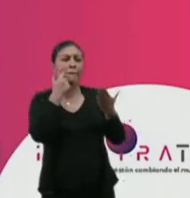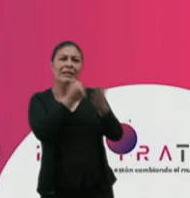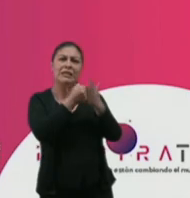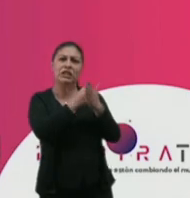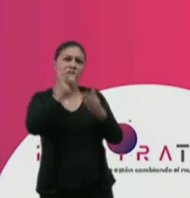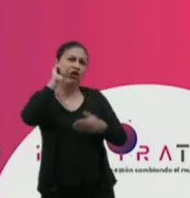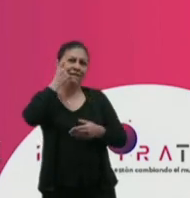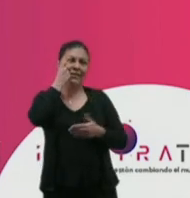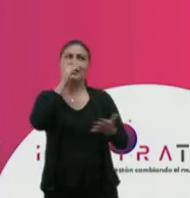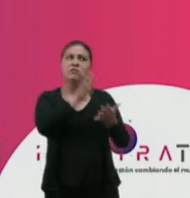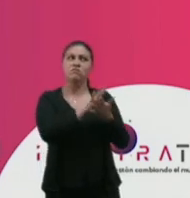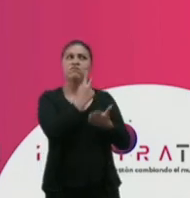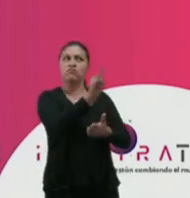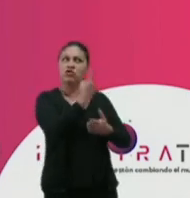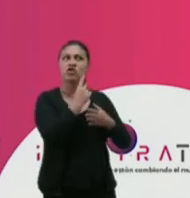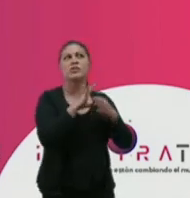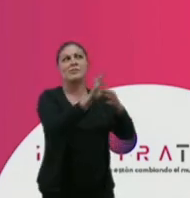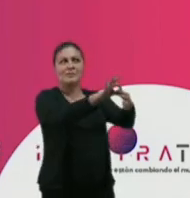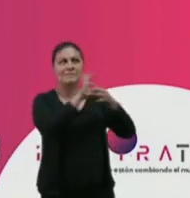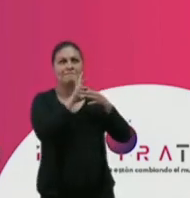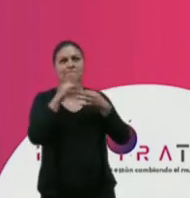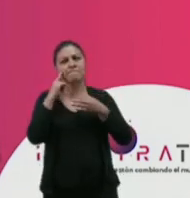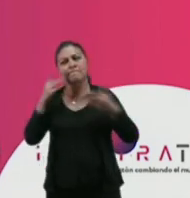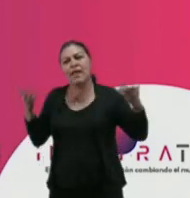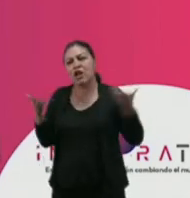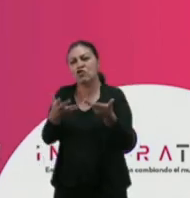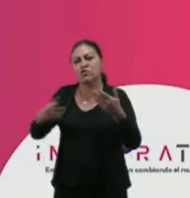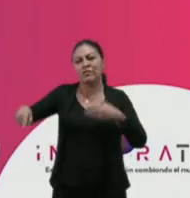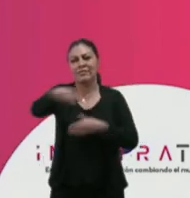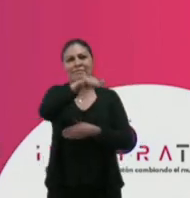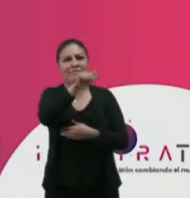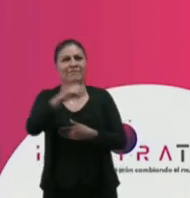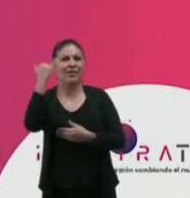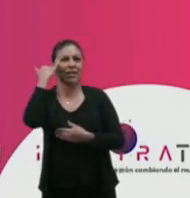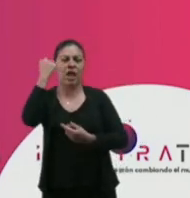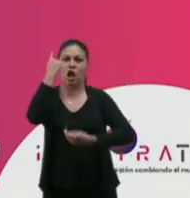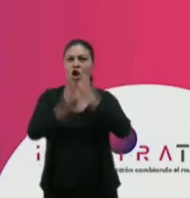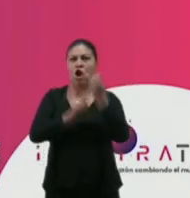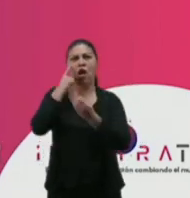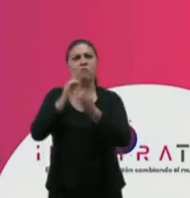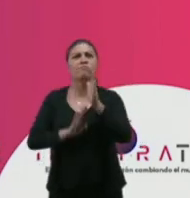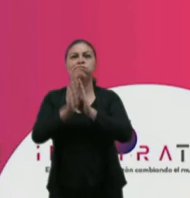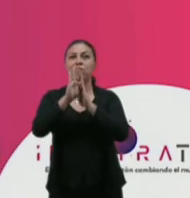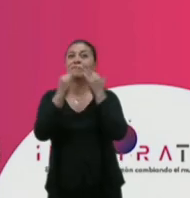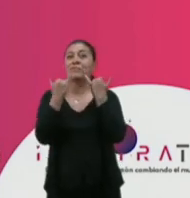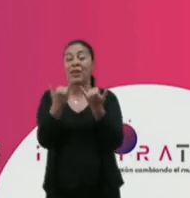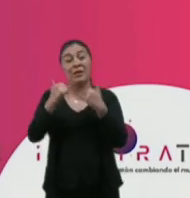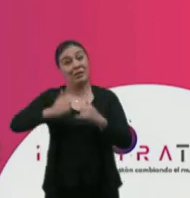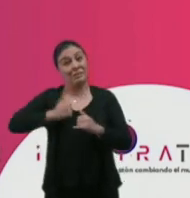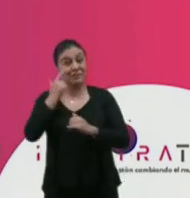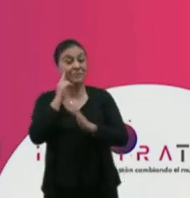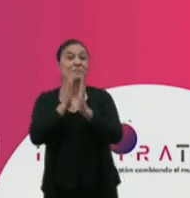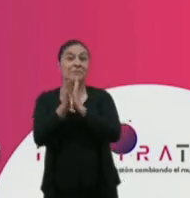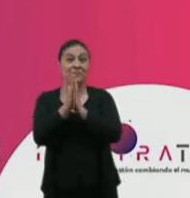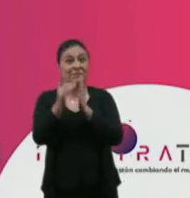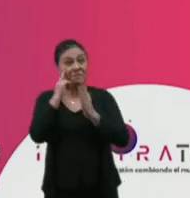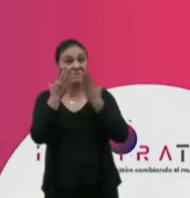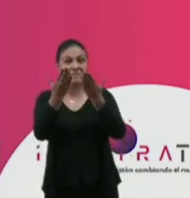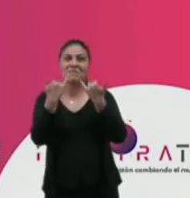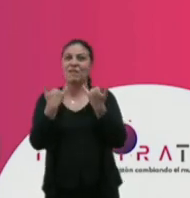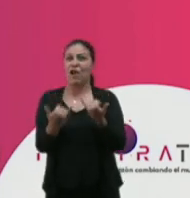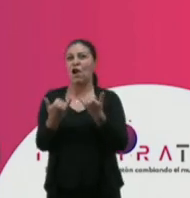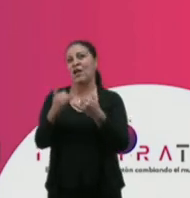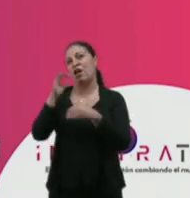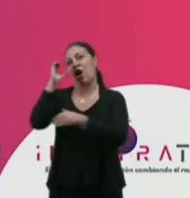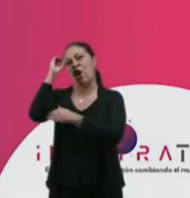ayudar a estos nuevos emprendimientos. Una de las cosas que te quiero contar, quizás fuera de esta conferencia, es cómo nos